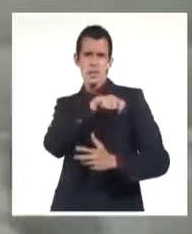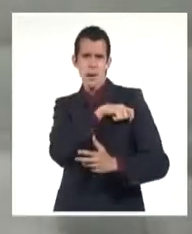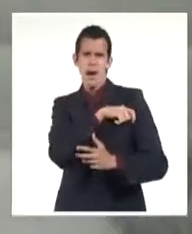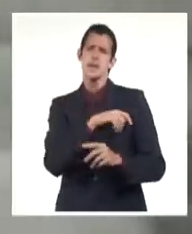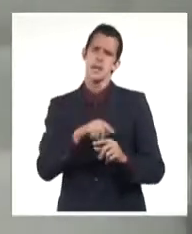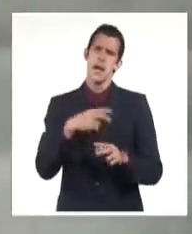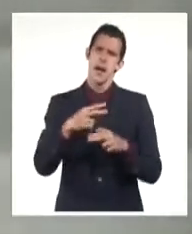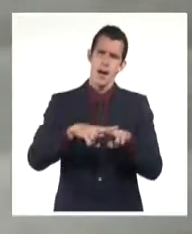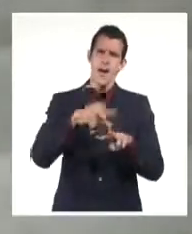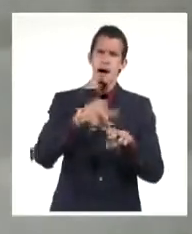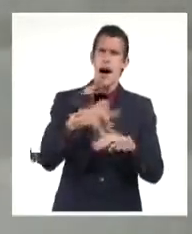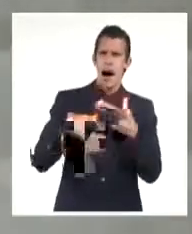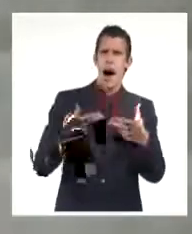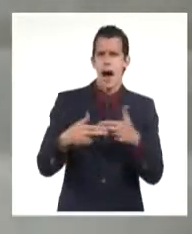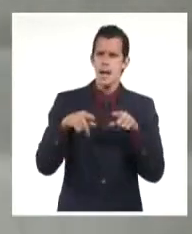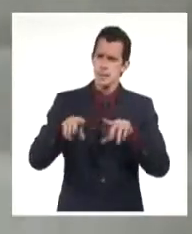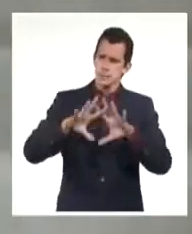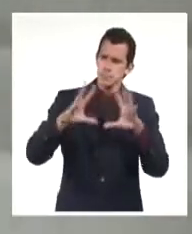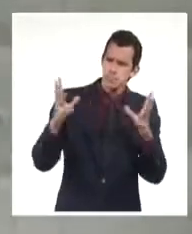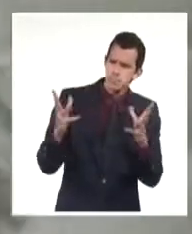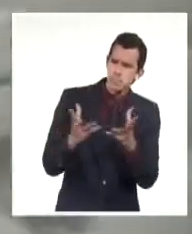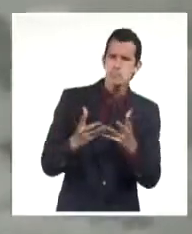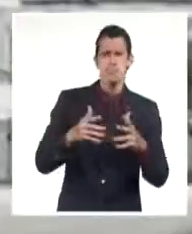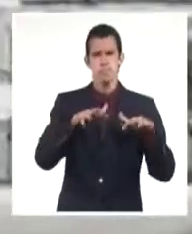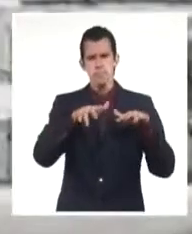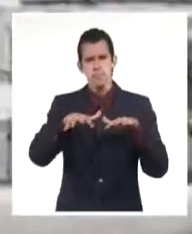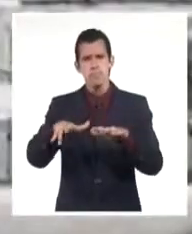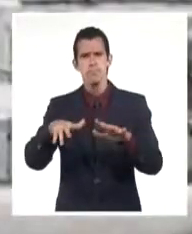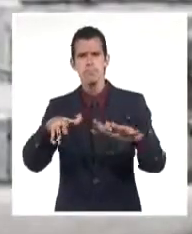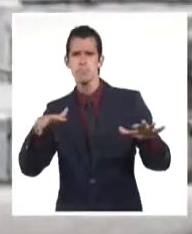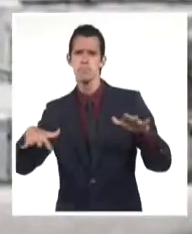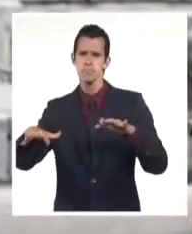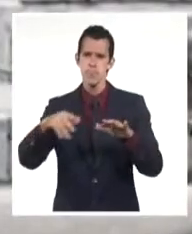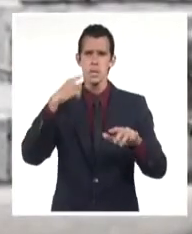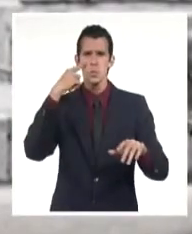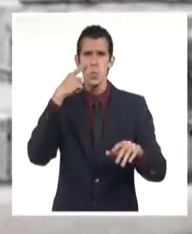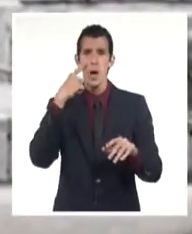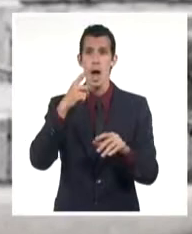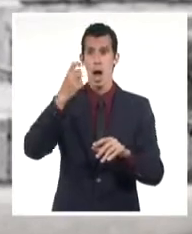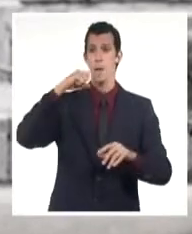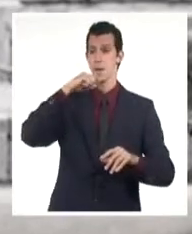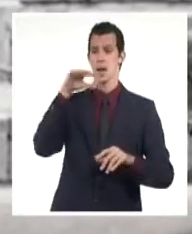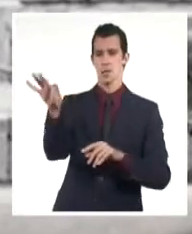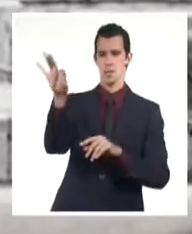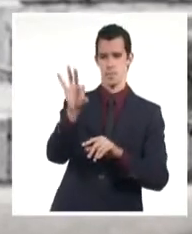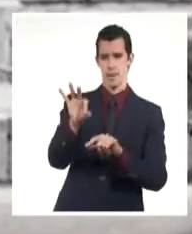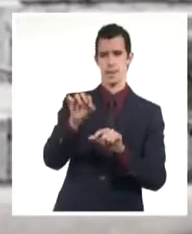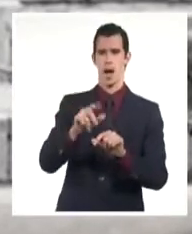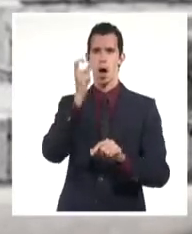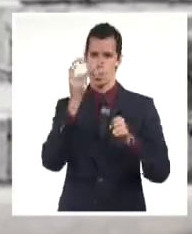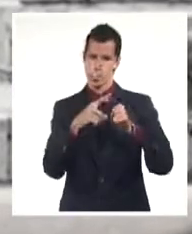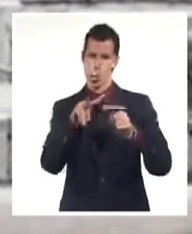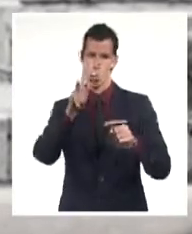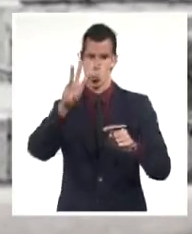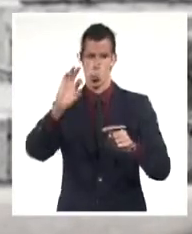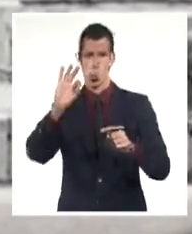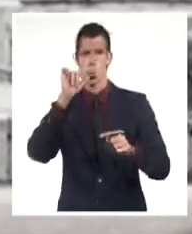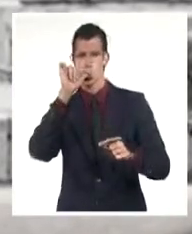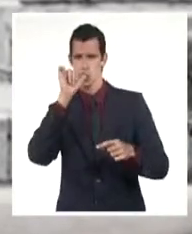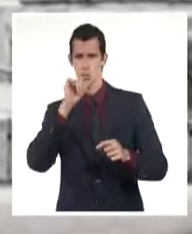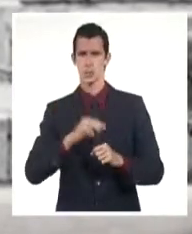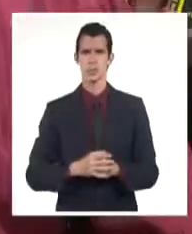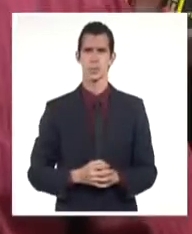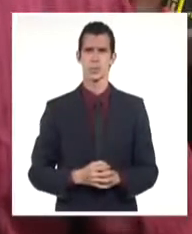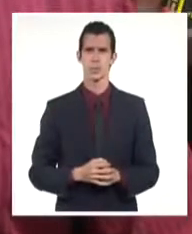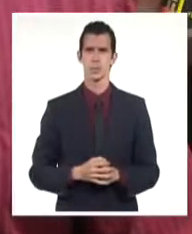Leonardo Wood, ponía fin a la primera intervención militar del vecino del norte. Se habían ensayado otras fórmulas, desde la